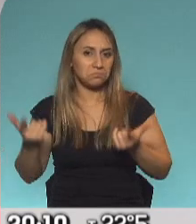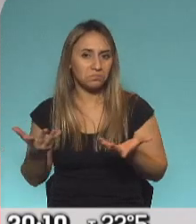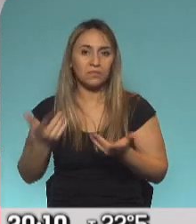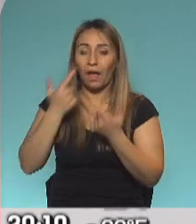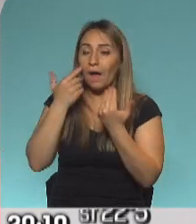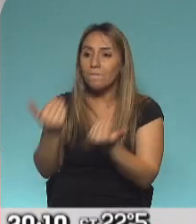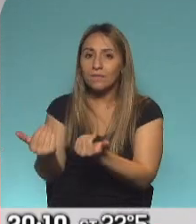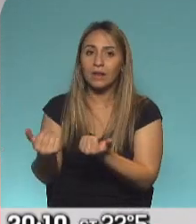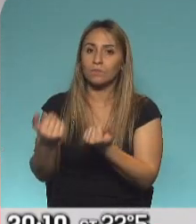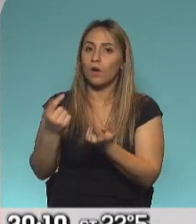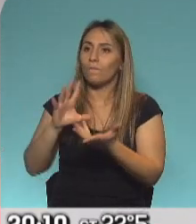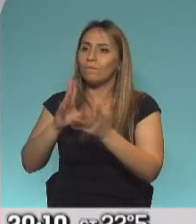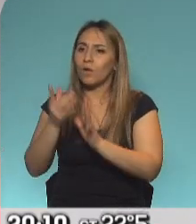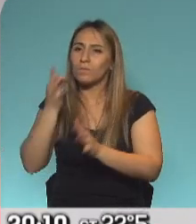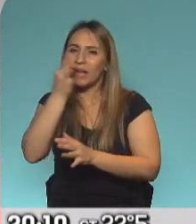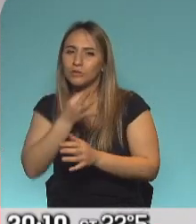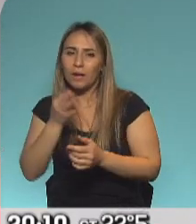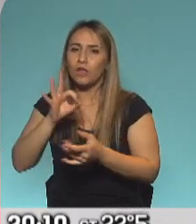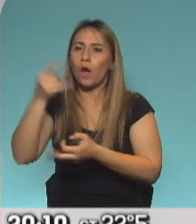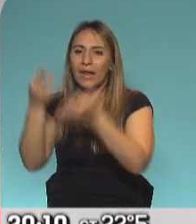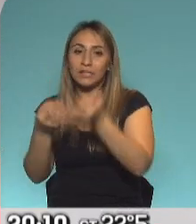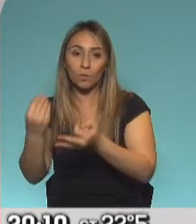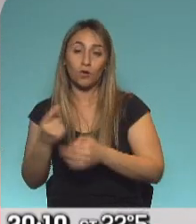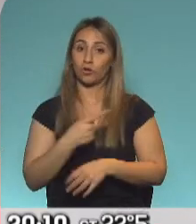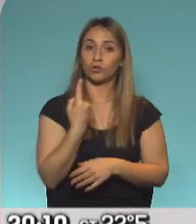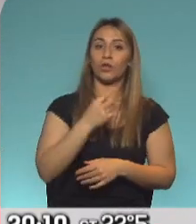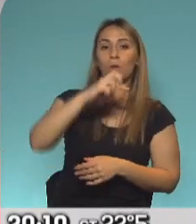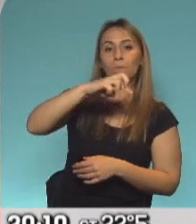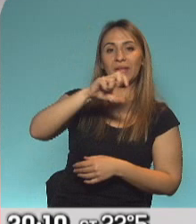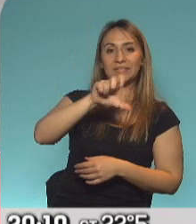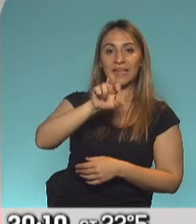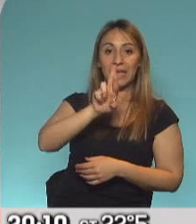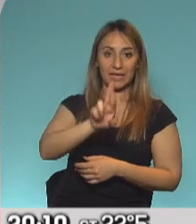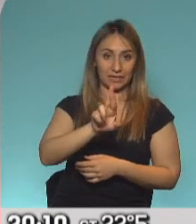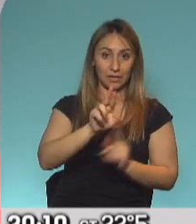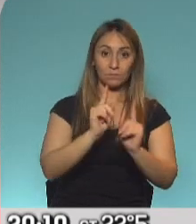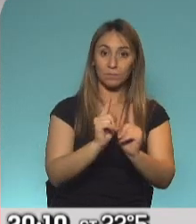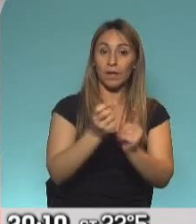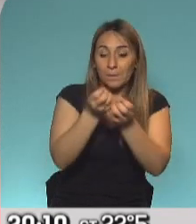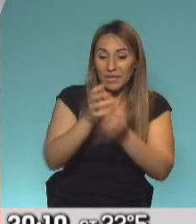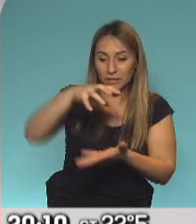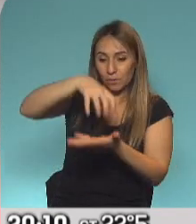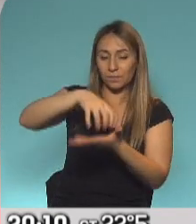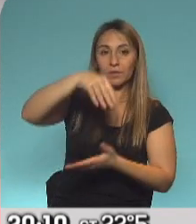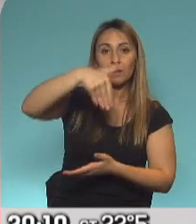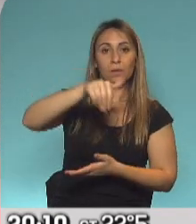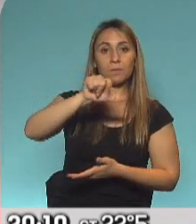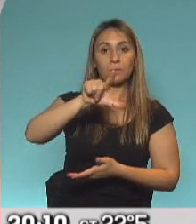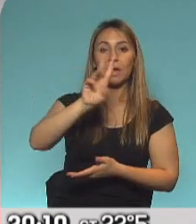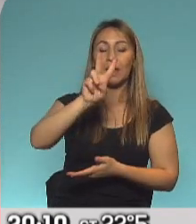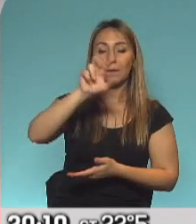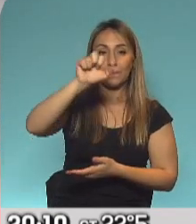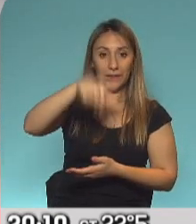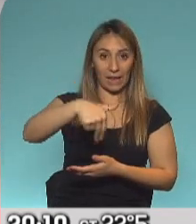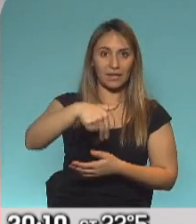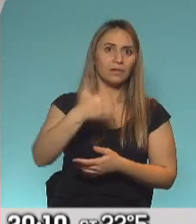testeo que se están haciendo. Nosotros hacemos una técnica de PCR, que es la técnica que se inició en el Malbrán, que hoy ya tiene más de